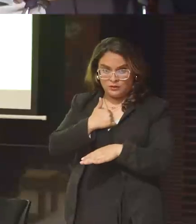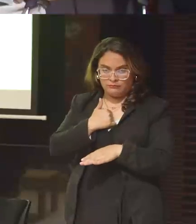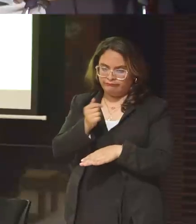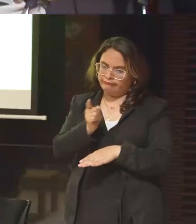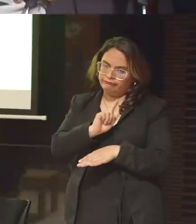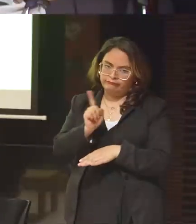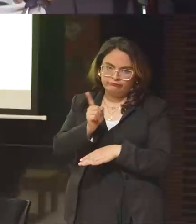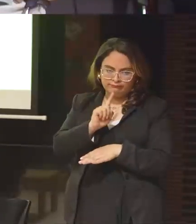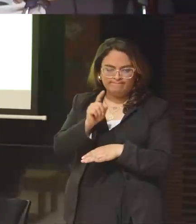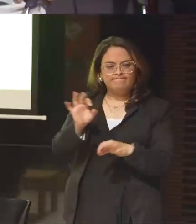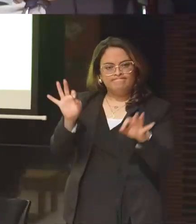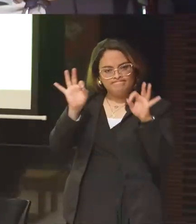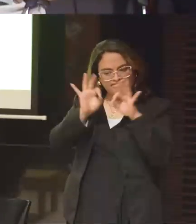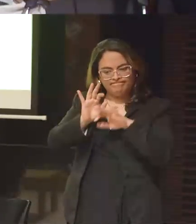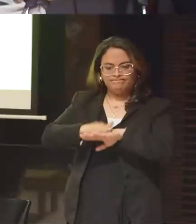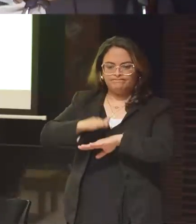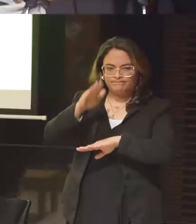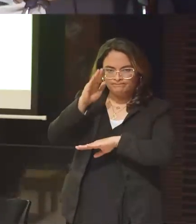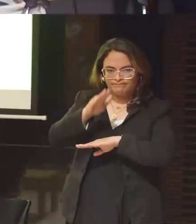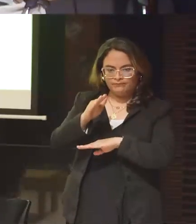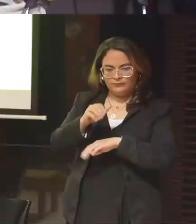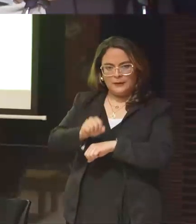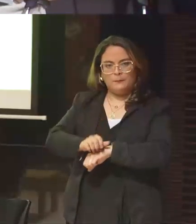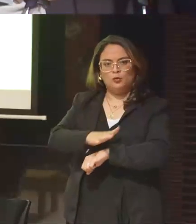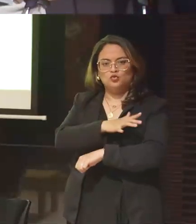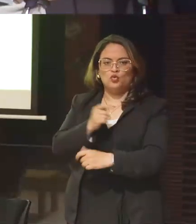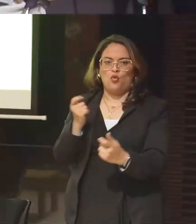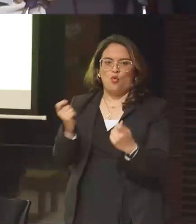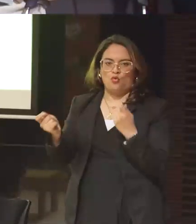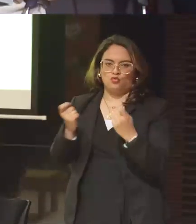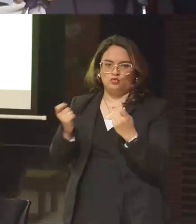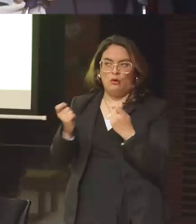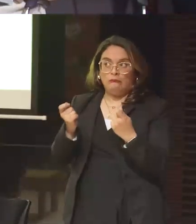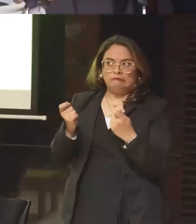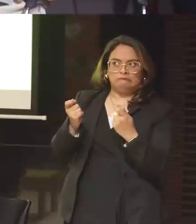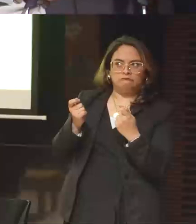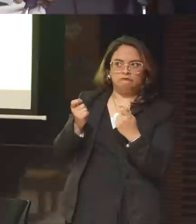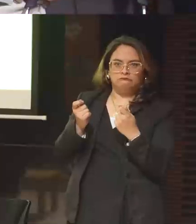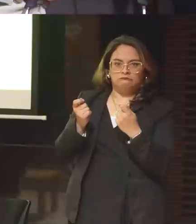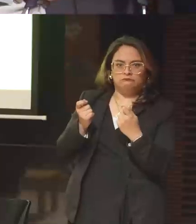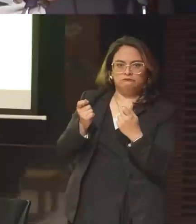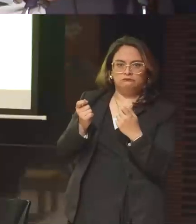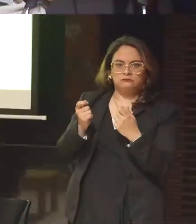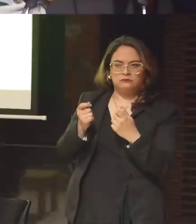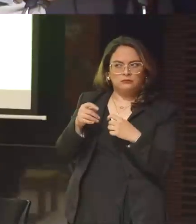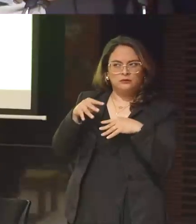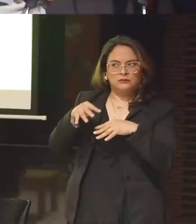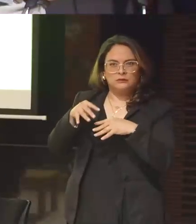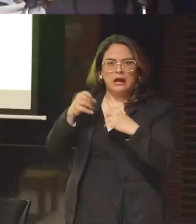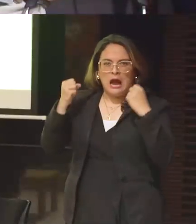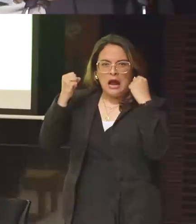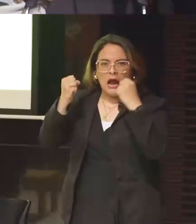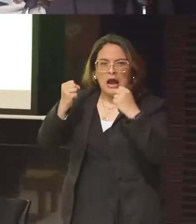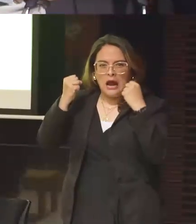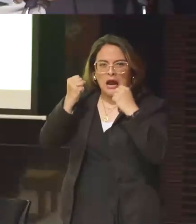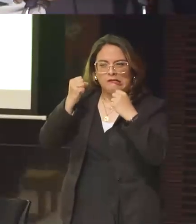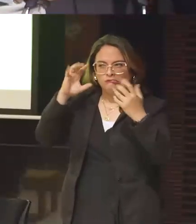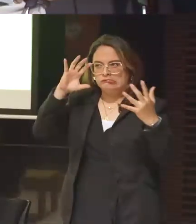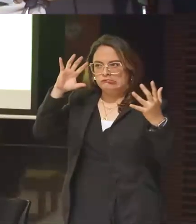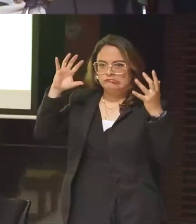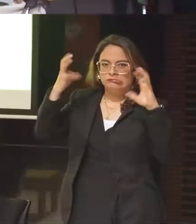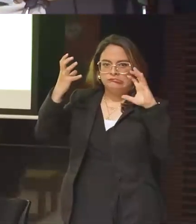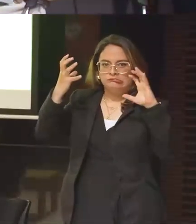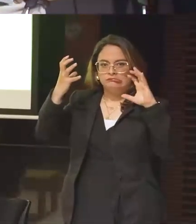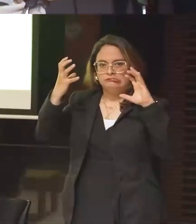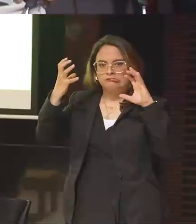ayudan a tener control emocional. Ayudan a que el día que a mí se me ocurra salir a romper porque estoy indignada o